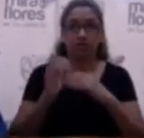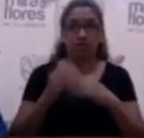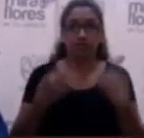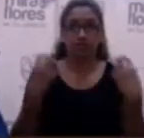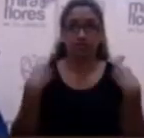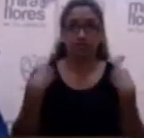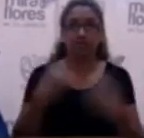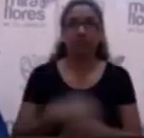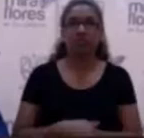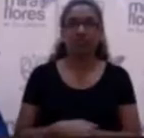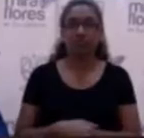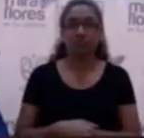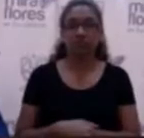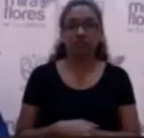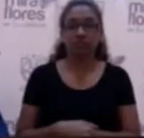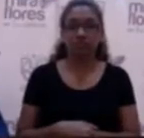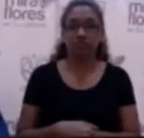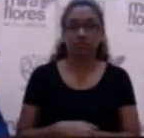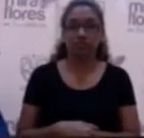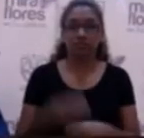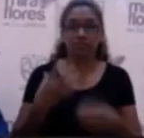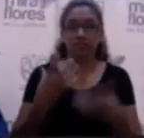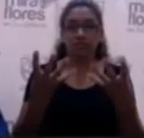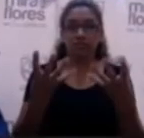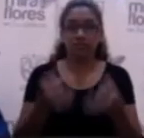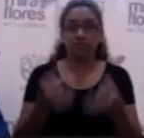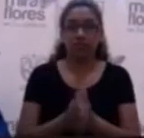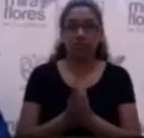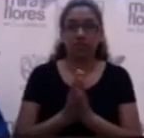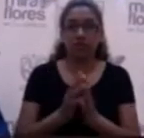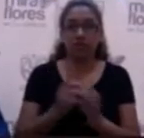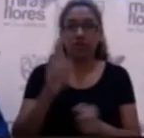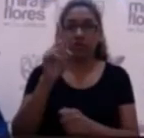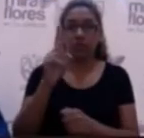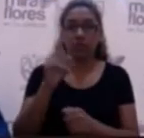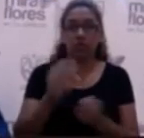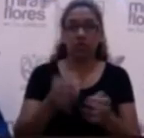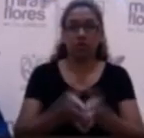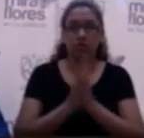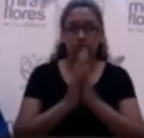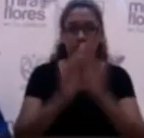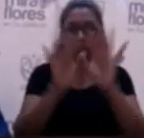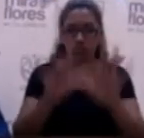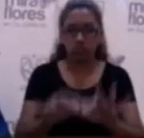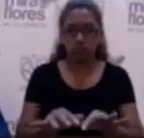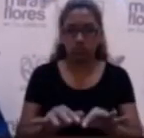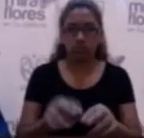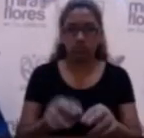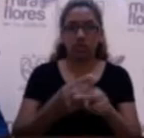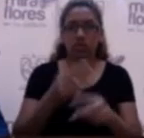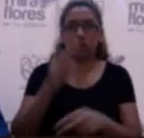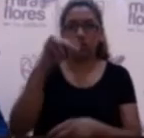aprueba por unanimidad de votos. Muchas gracias. Vamos entonces ahora a lo que es despacho.